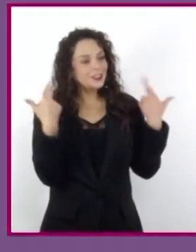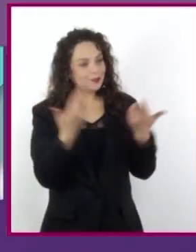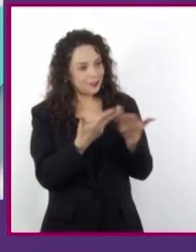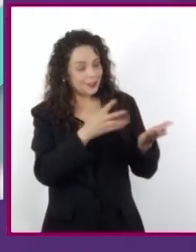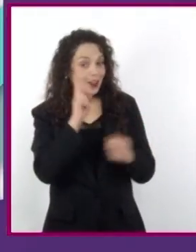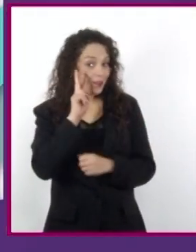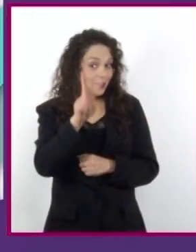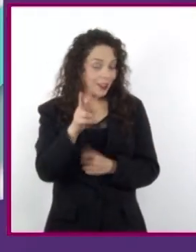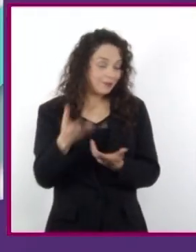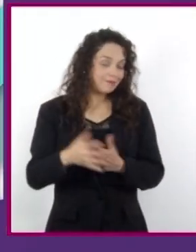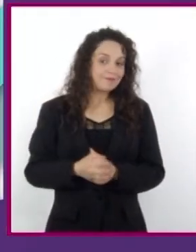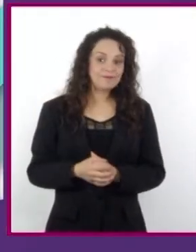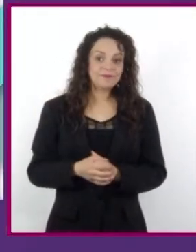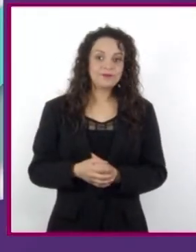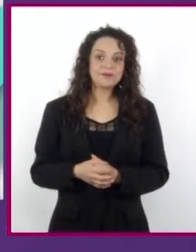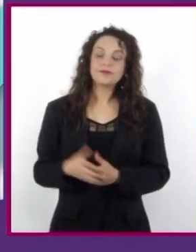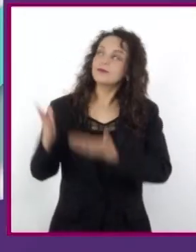Veamos.